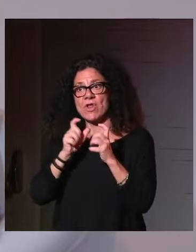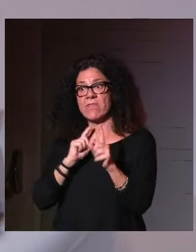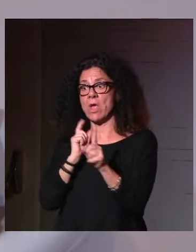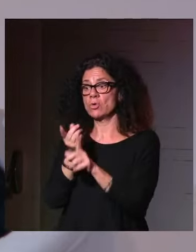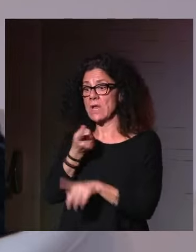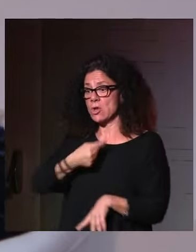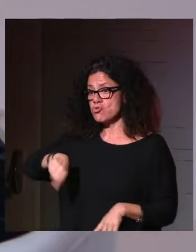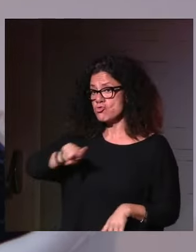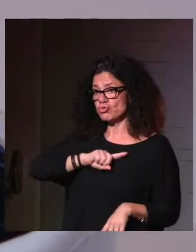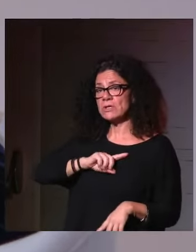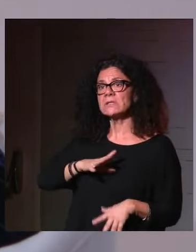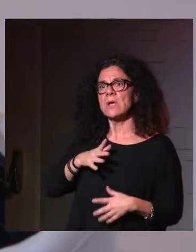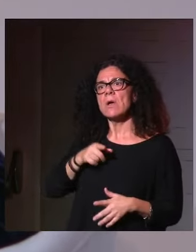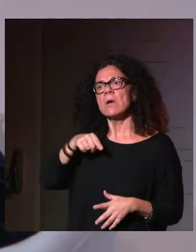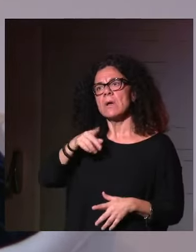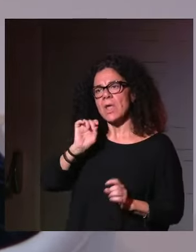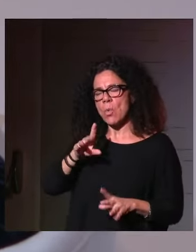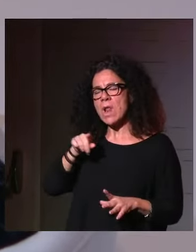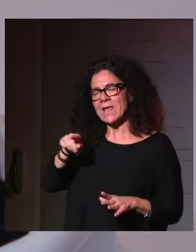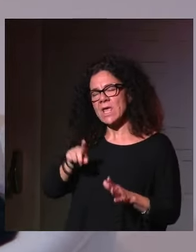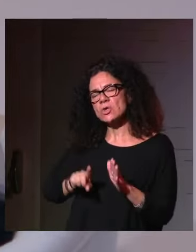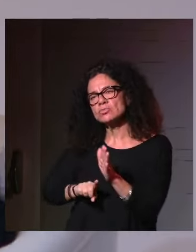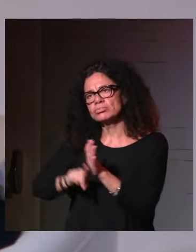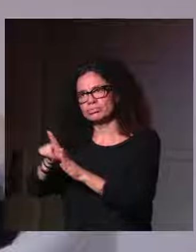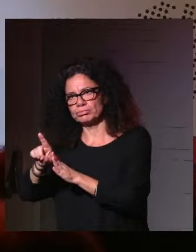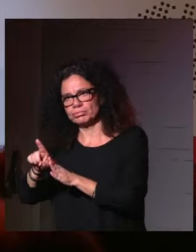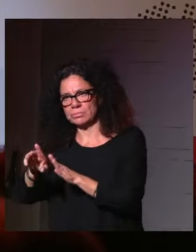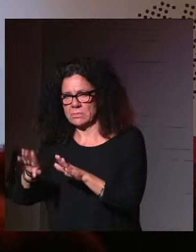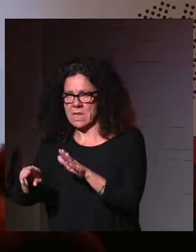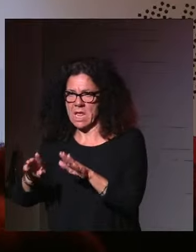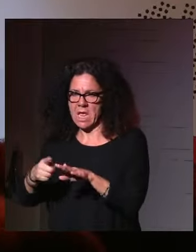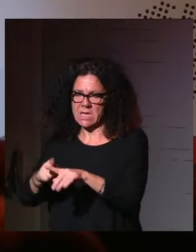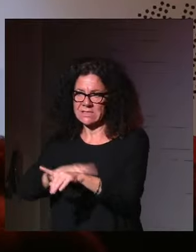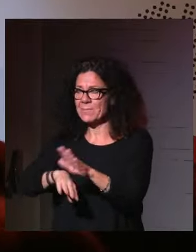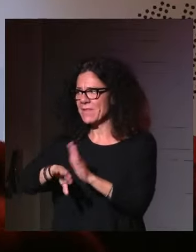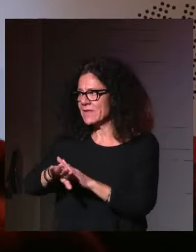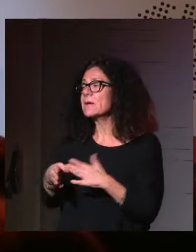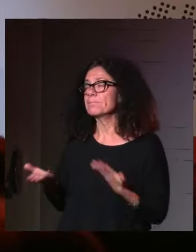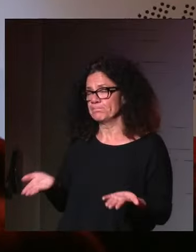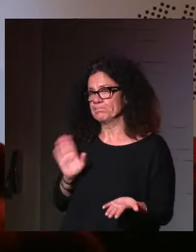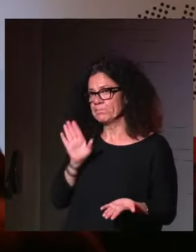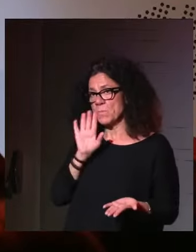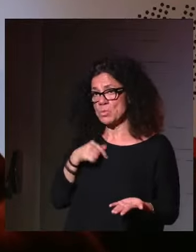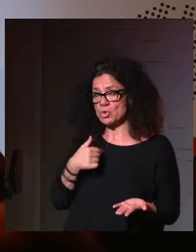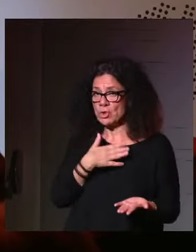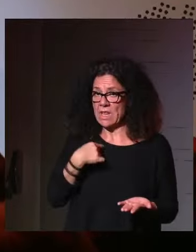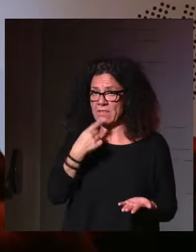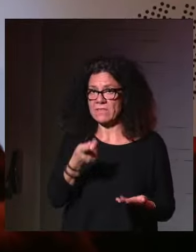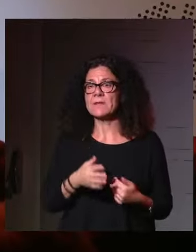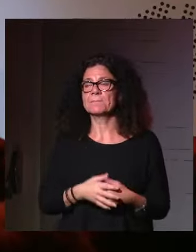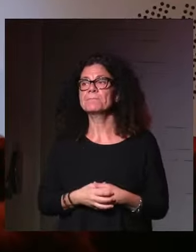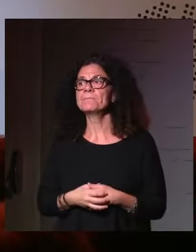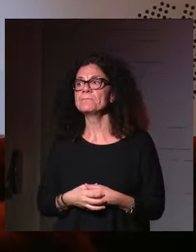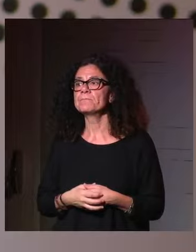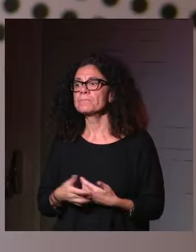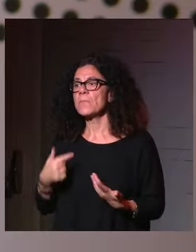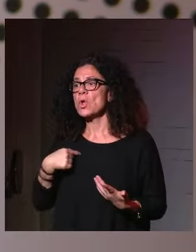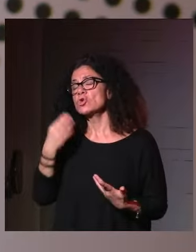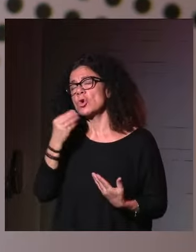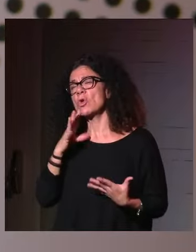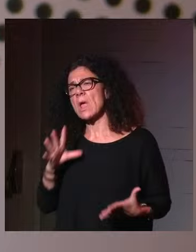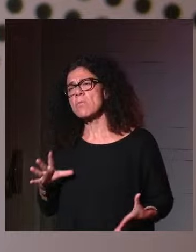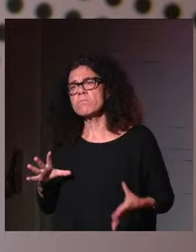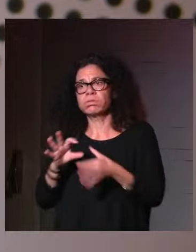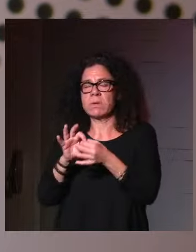nosotras a medida que ellos crecían en ese espacio sí yo eso iba a decir no que que creo que es que hay un vínculo